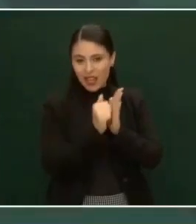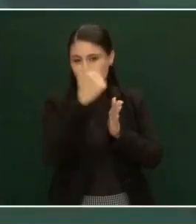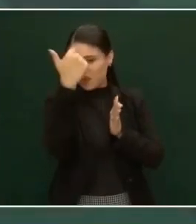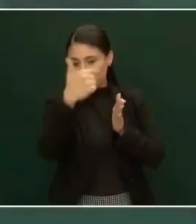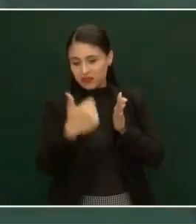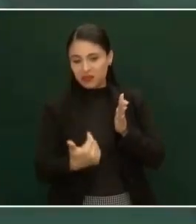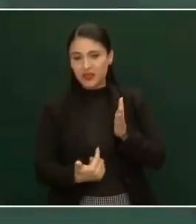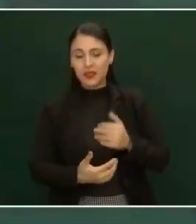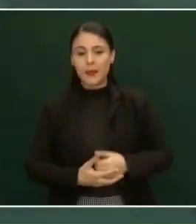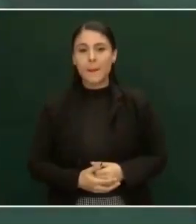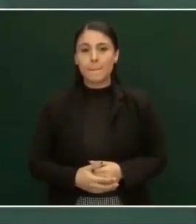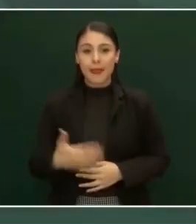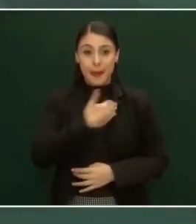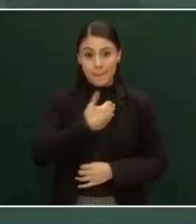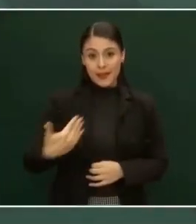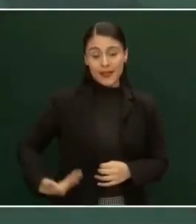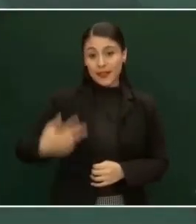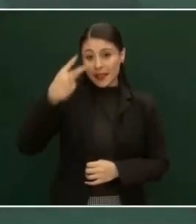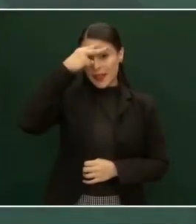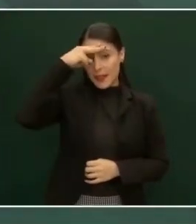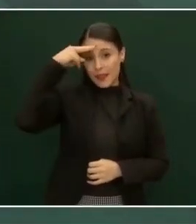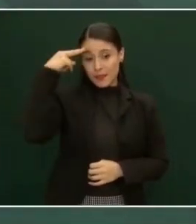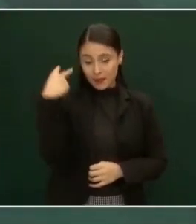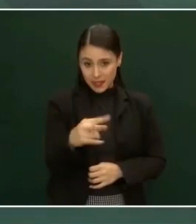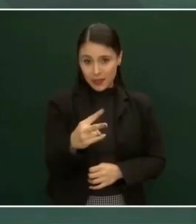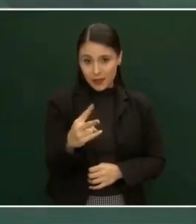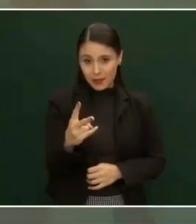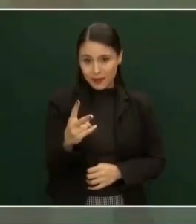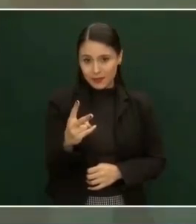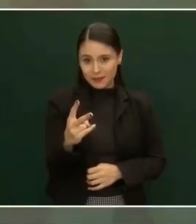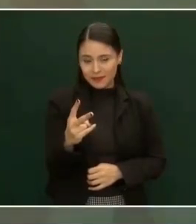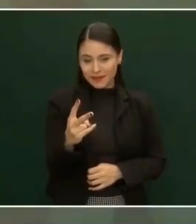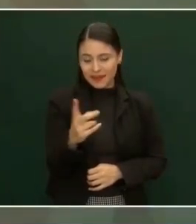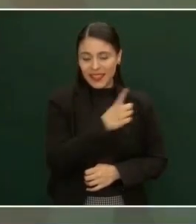presidente de mexico tiene que